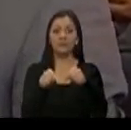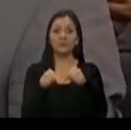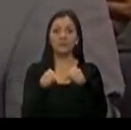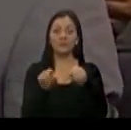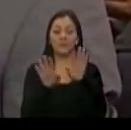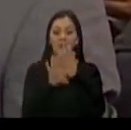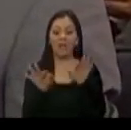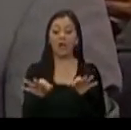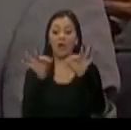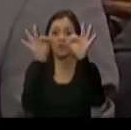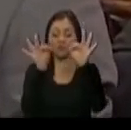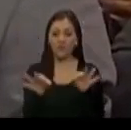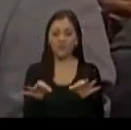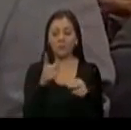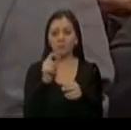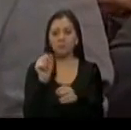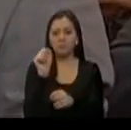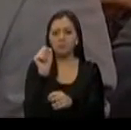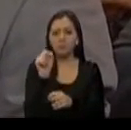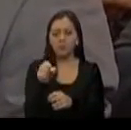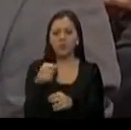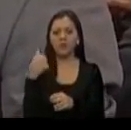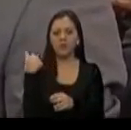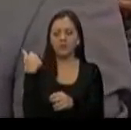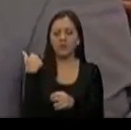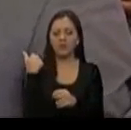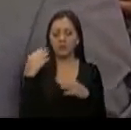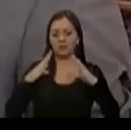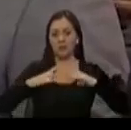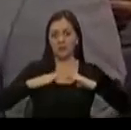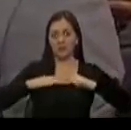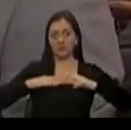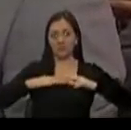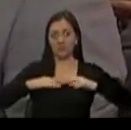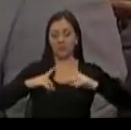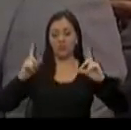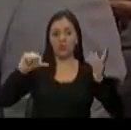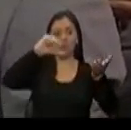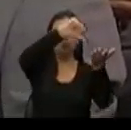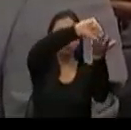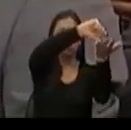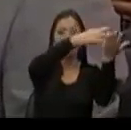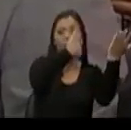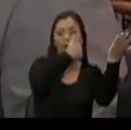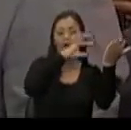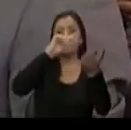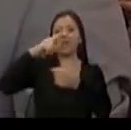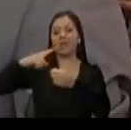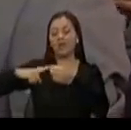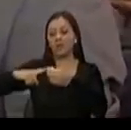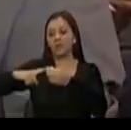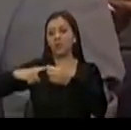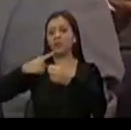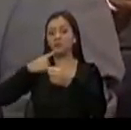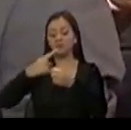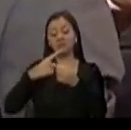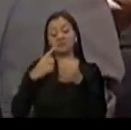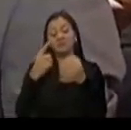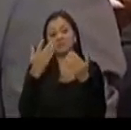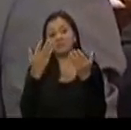ya confirmada la posibilidad de tener un feriado, al menos en las ciudades donde visitará el Papa, como lo había